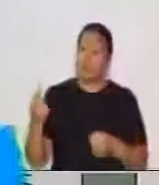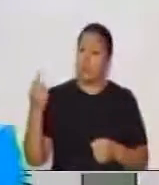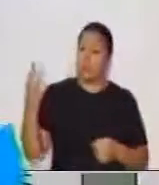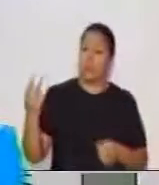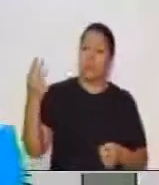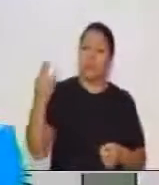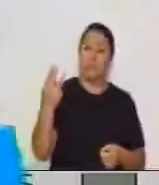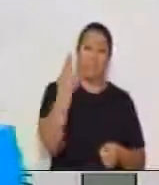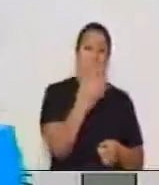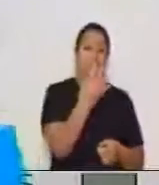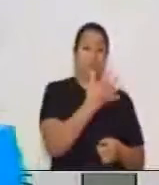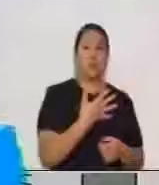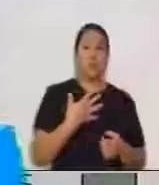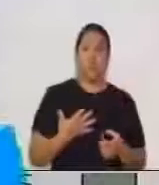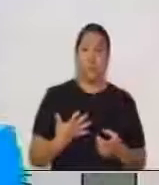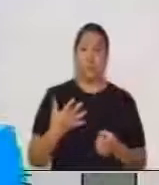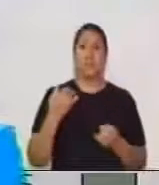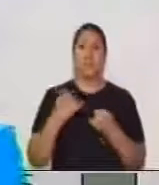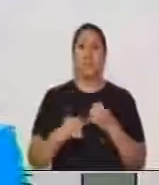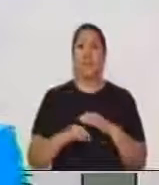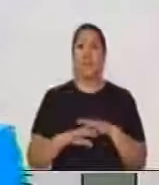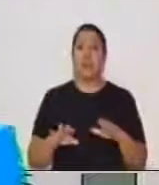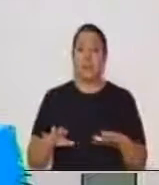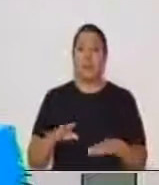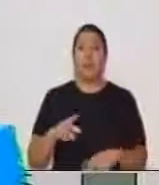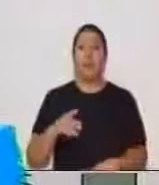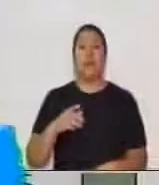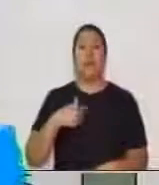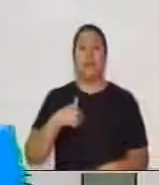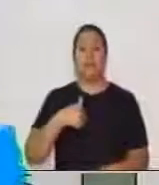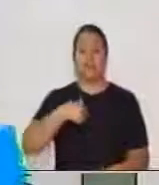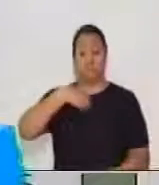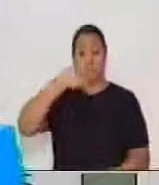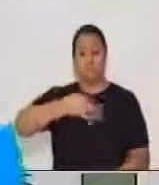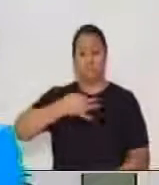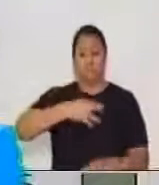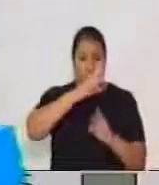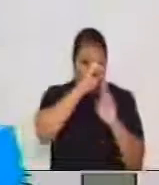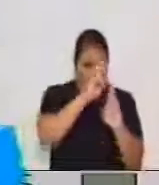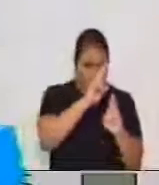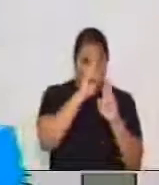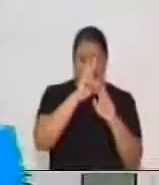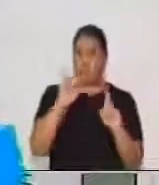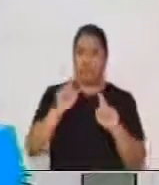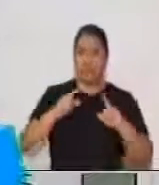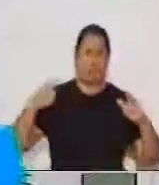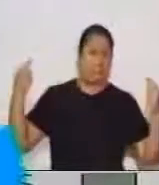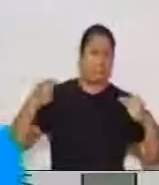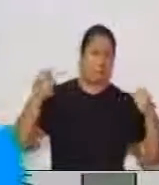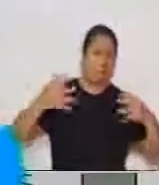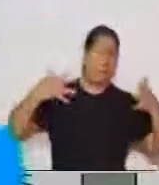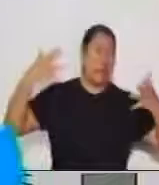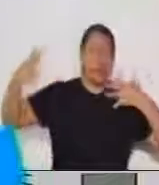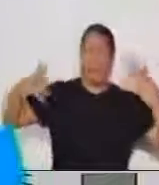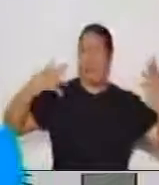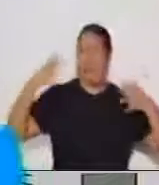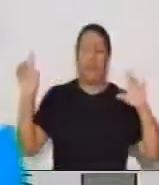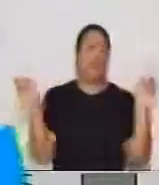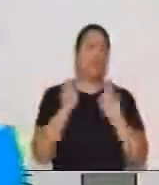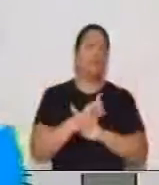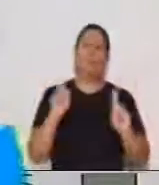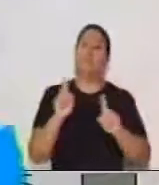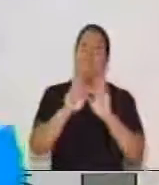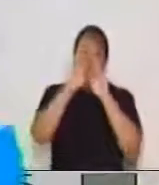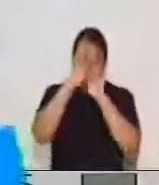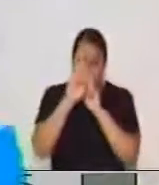y mantienen un comportamiento respetuoso ante sus compañeros. Esto quiere decir que no